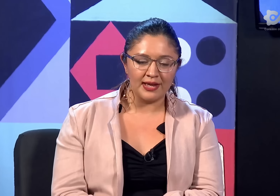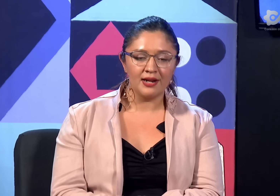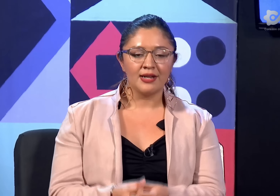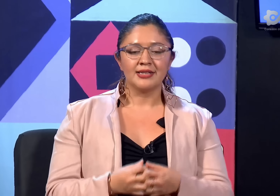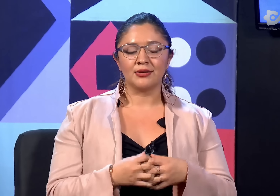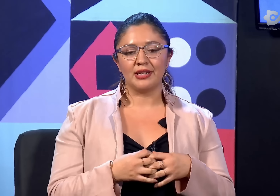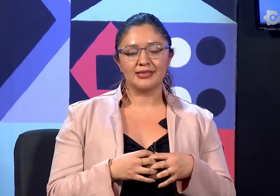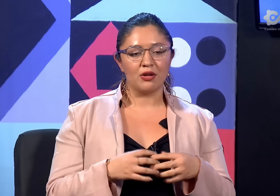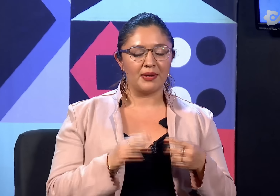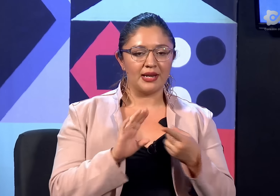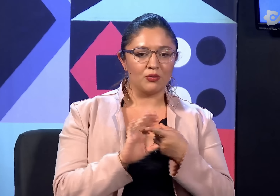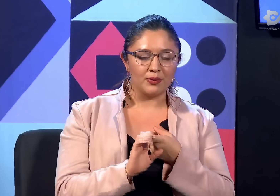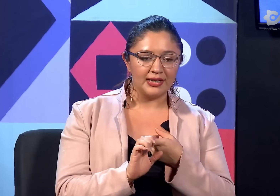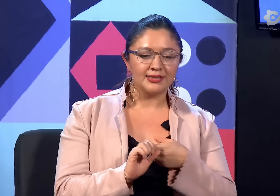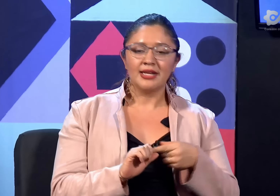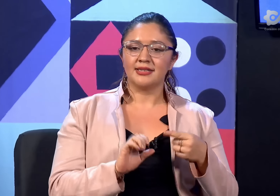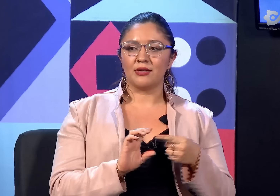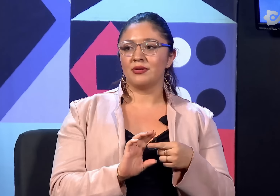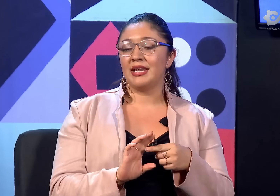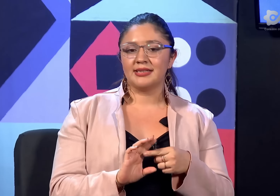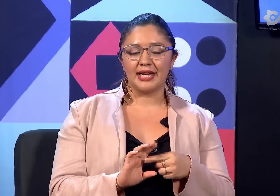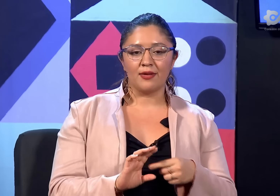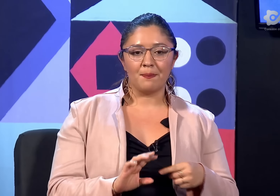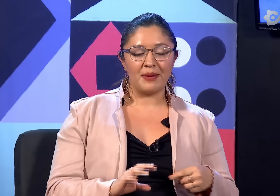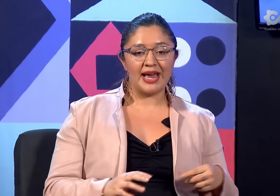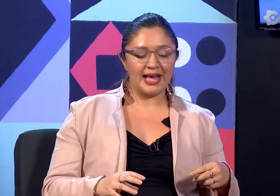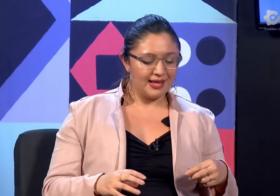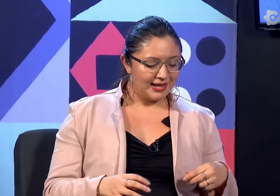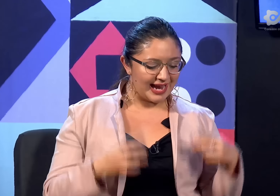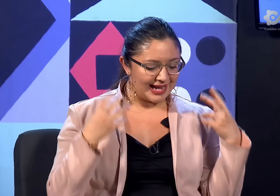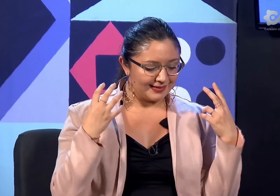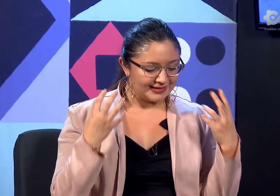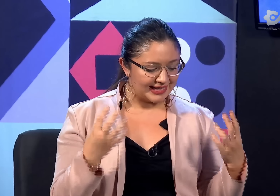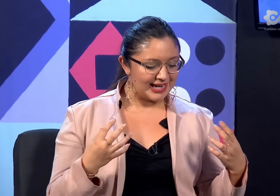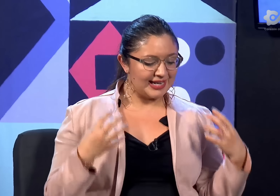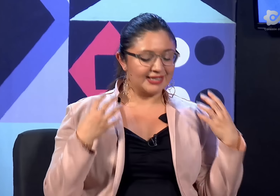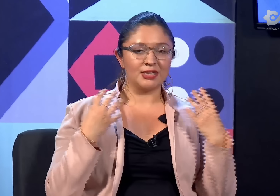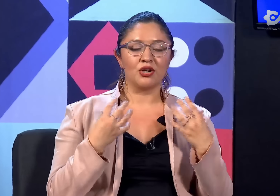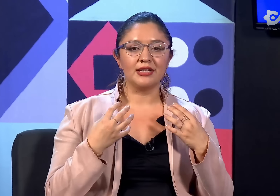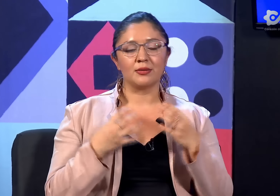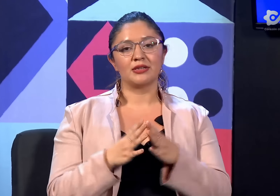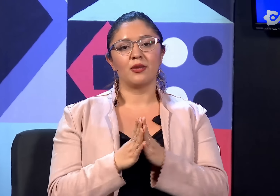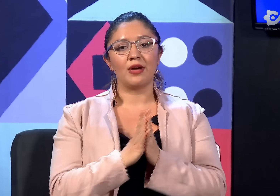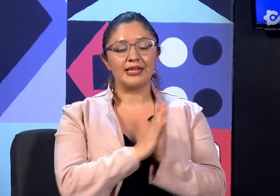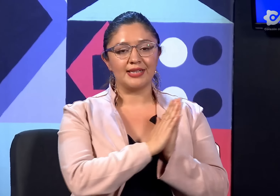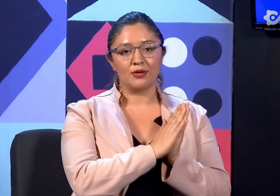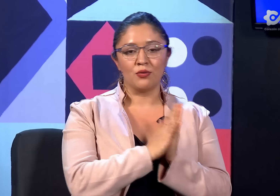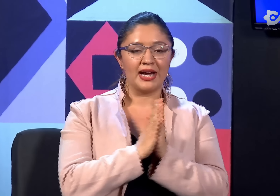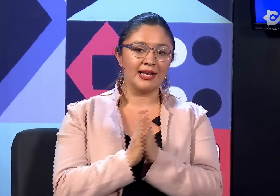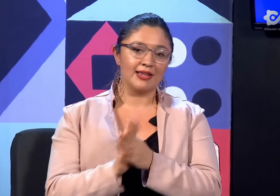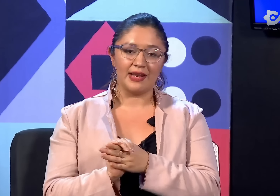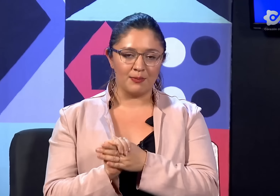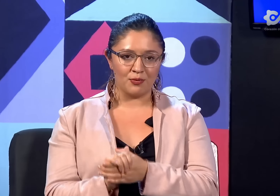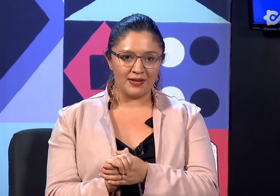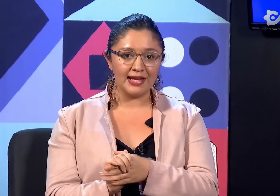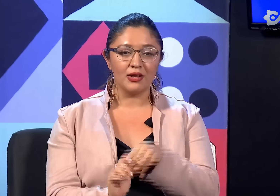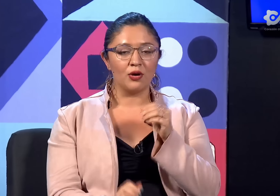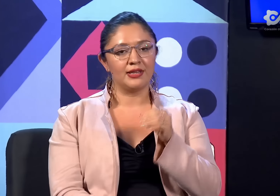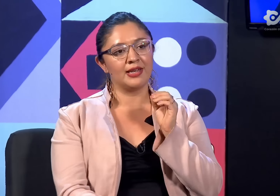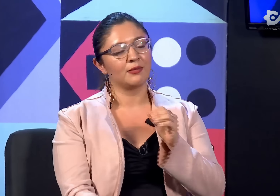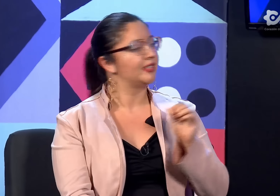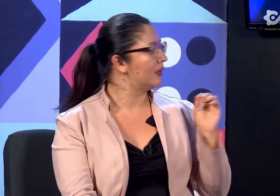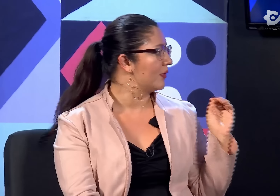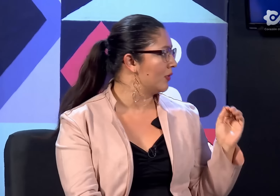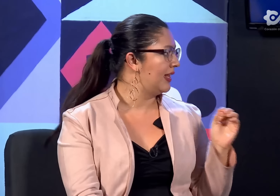de poder, se ha utilizado para encubrir, se ha utilizado para garantizar la inacción y sobre todo ha sido un garante de la impunidad.